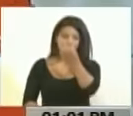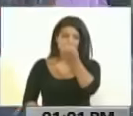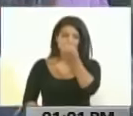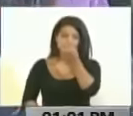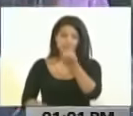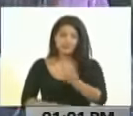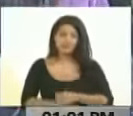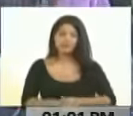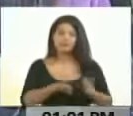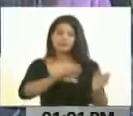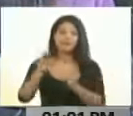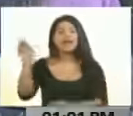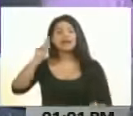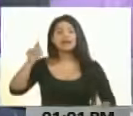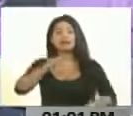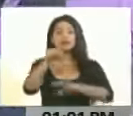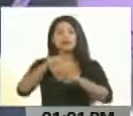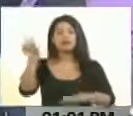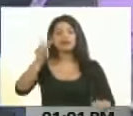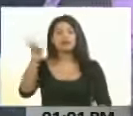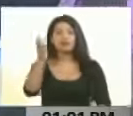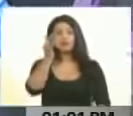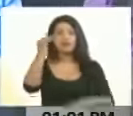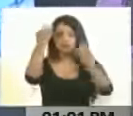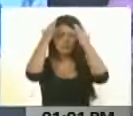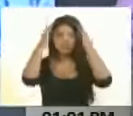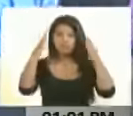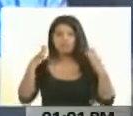Mayela Gil, Radio Nacional de Venezuela.